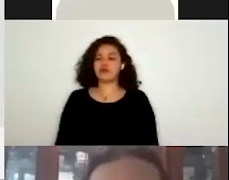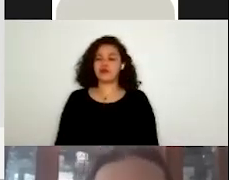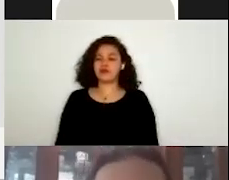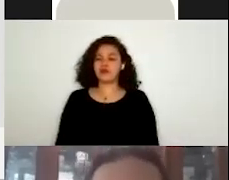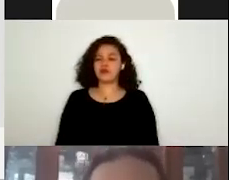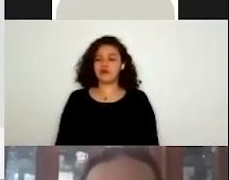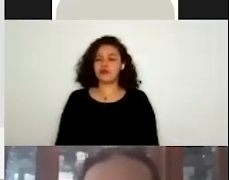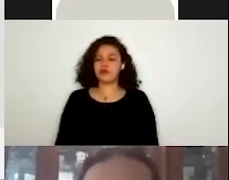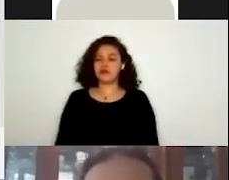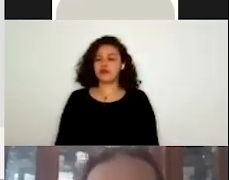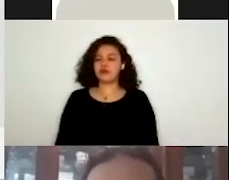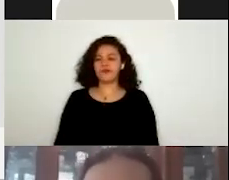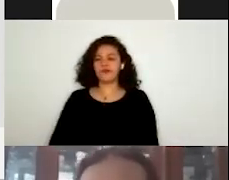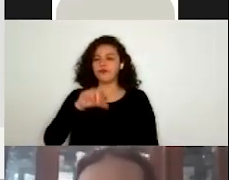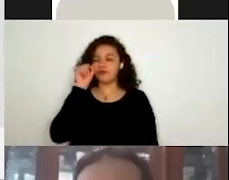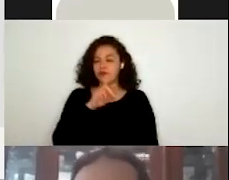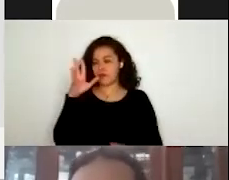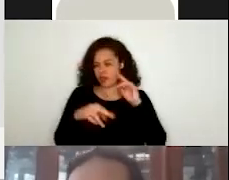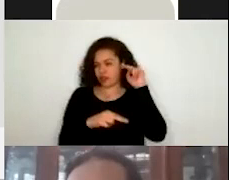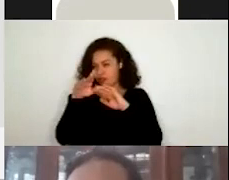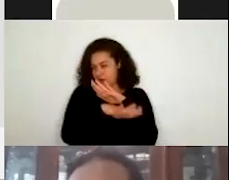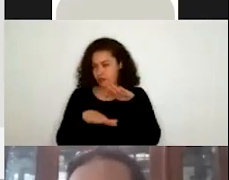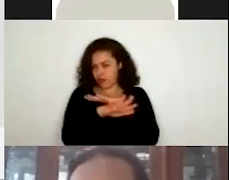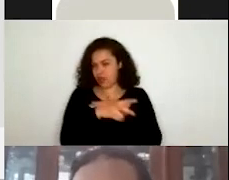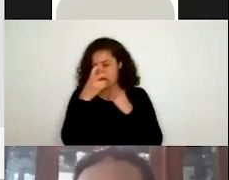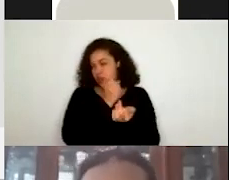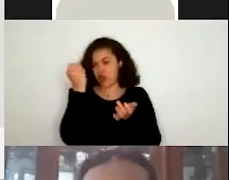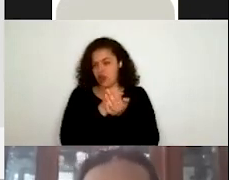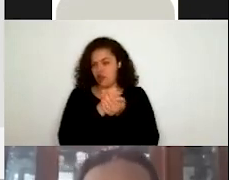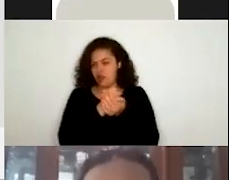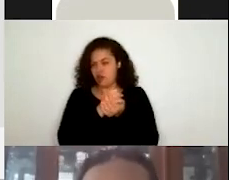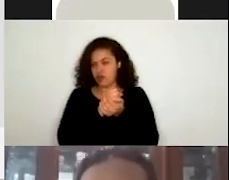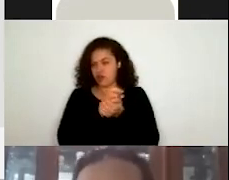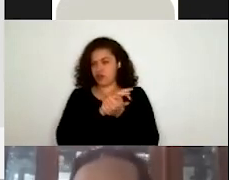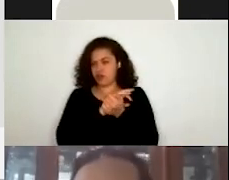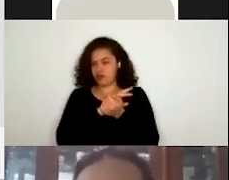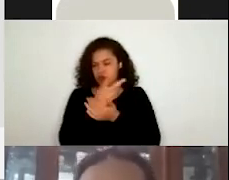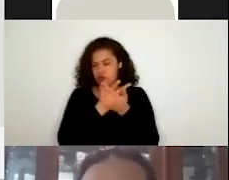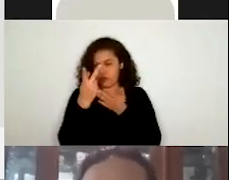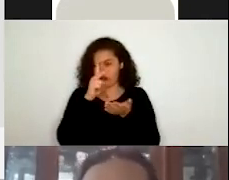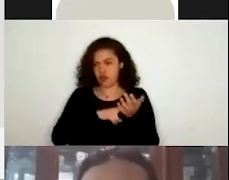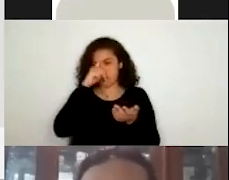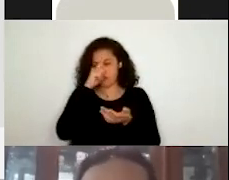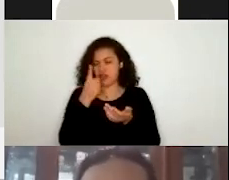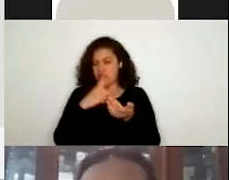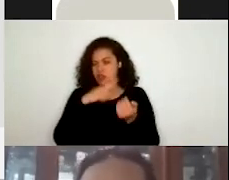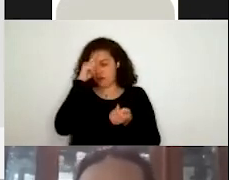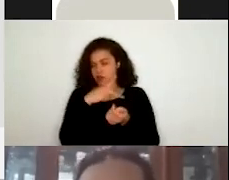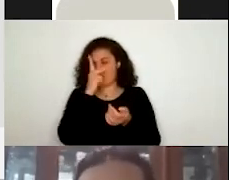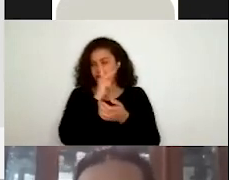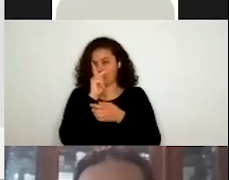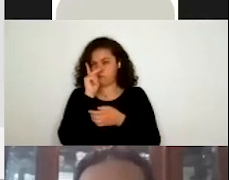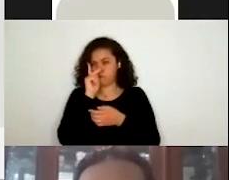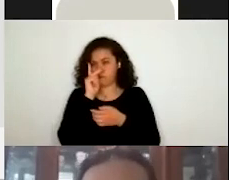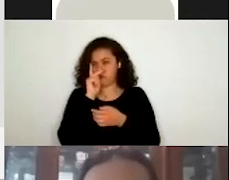los inmuebles que tengan grado bajo no están obligadas a presentar un programa interno de protección civil, pero sí cumplir con ciertos puntos que los